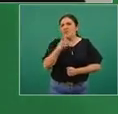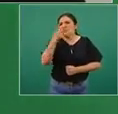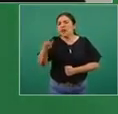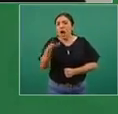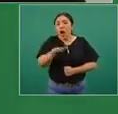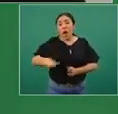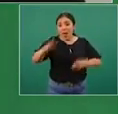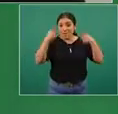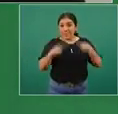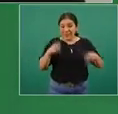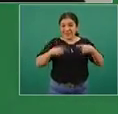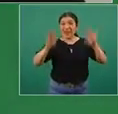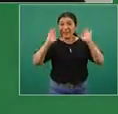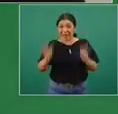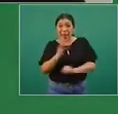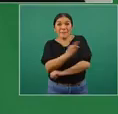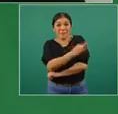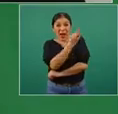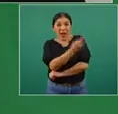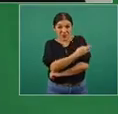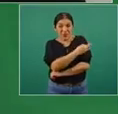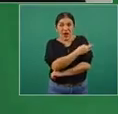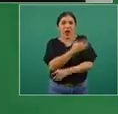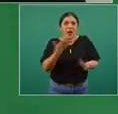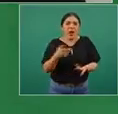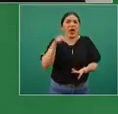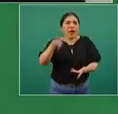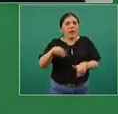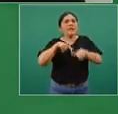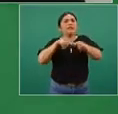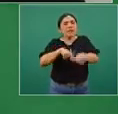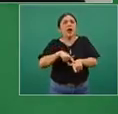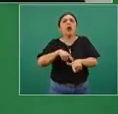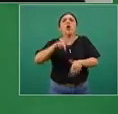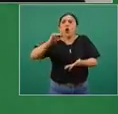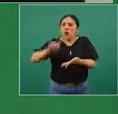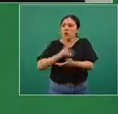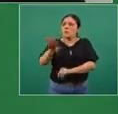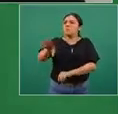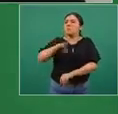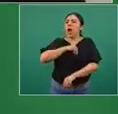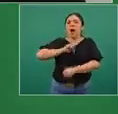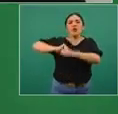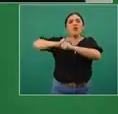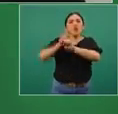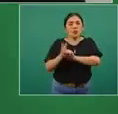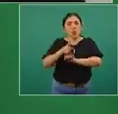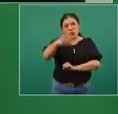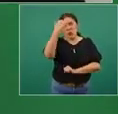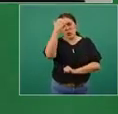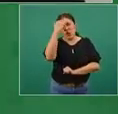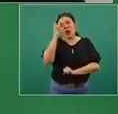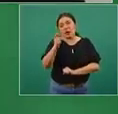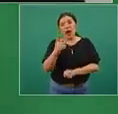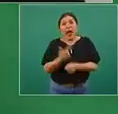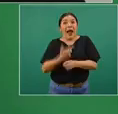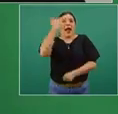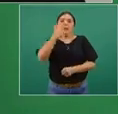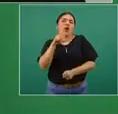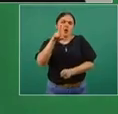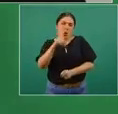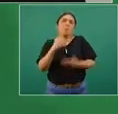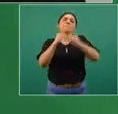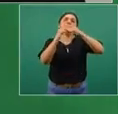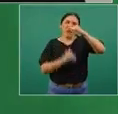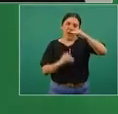las personas que ya se vacunaron y pues se vuelvan a infectar de coronavirus? Sabemos que ya no les va a dar a lo mejor tan fuerte la enfermedad, ya va